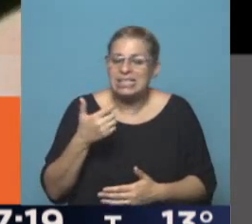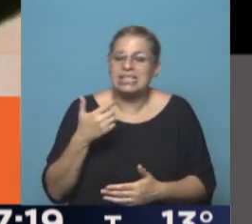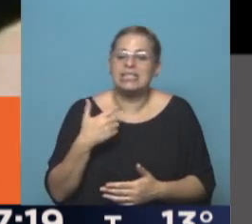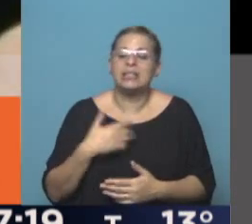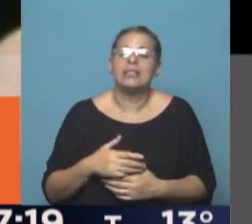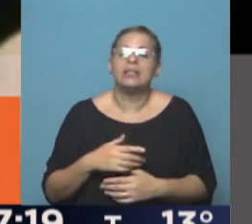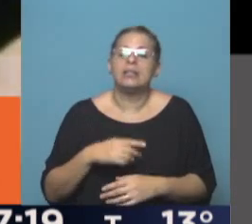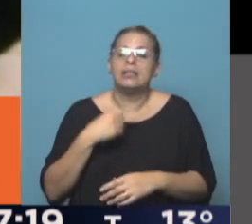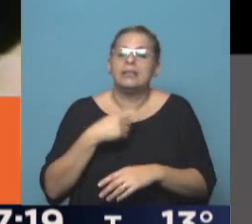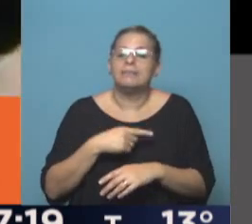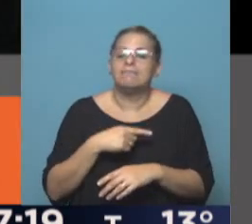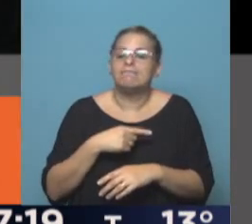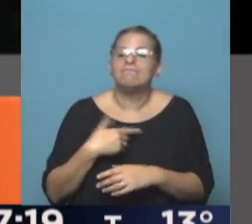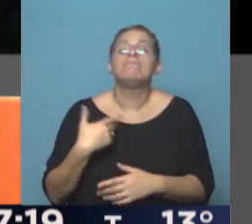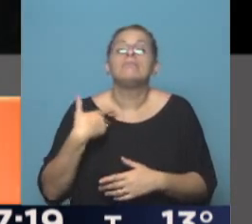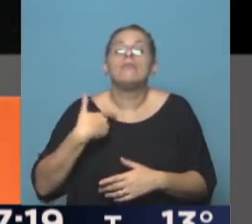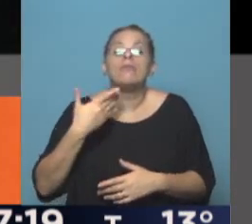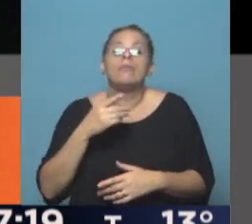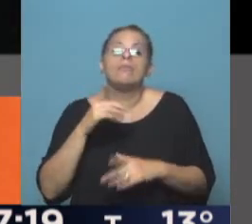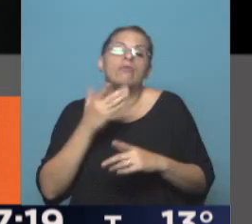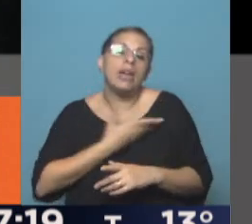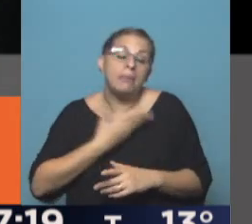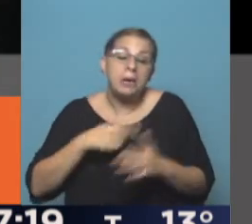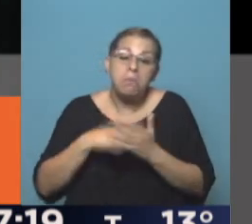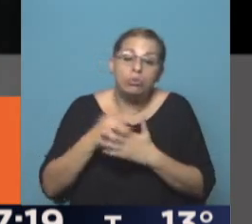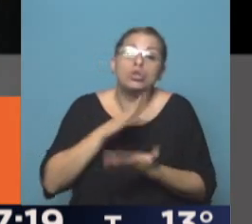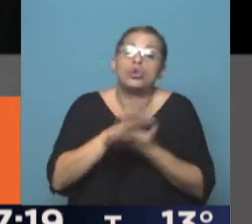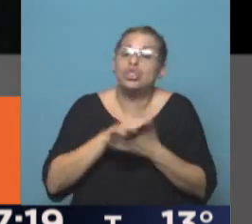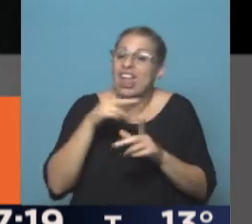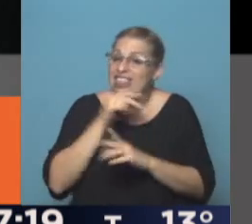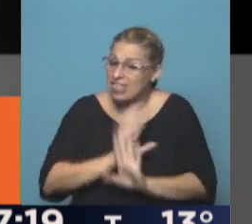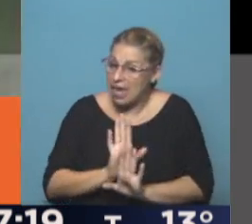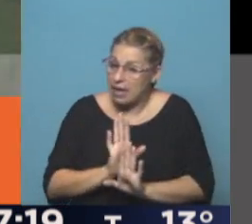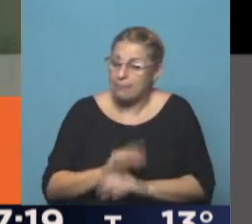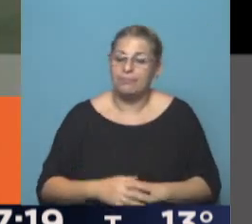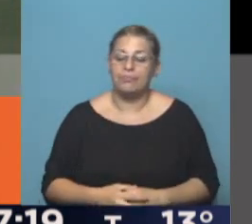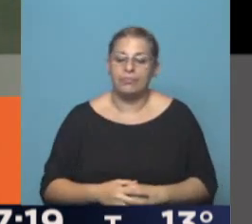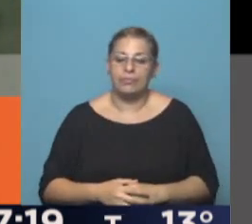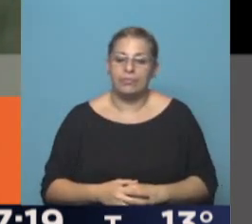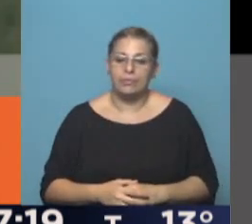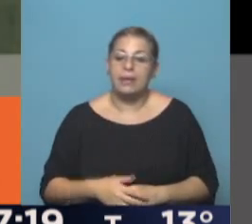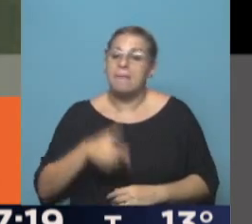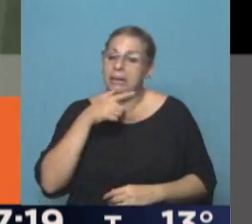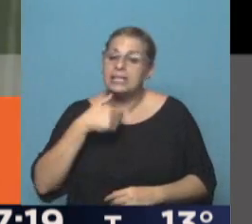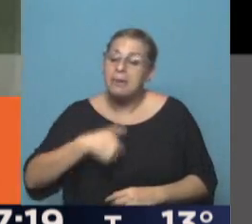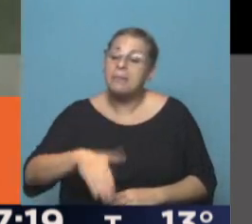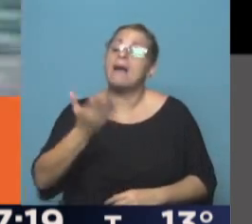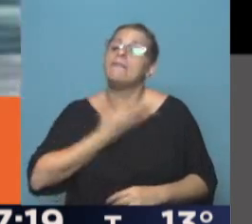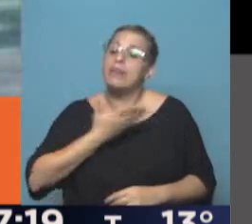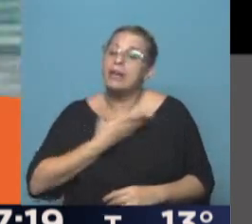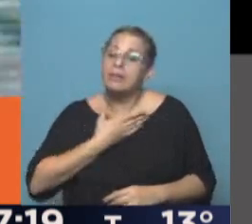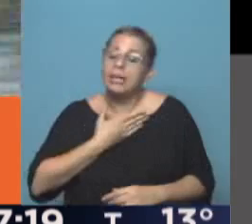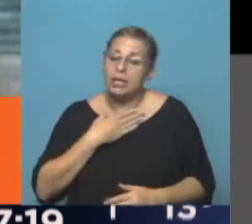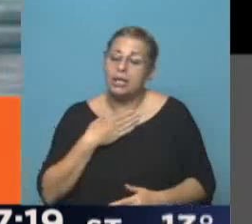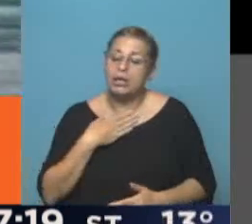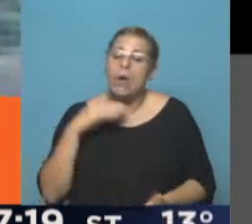ese tiempo y todavía no tenemos definición, con lo cual uno entiende que en el mejor de los casos a lo largo de febrero estaría la fecha